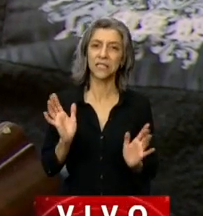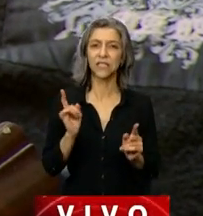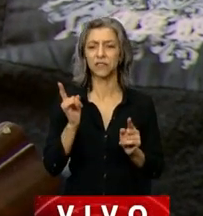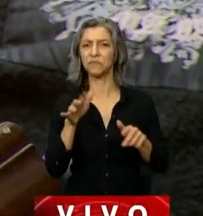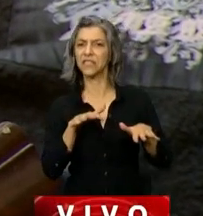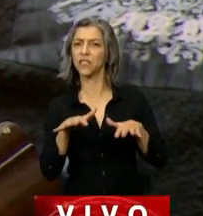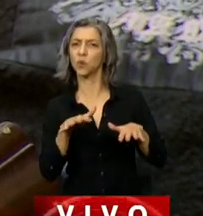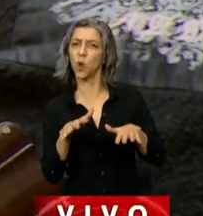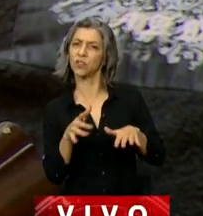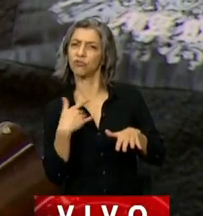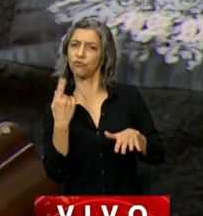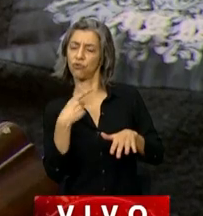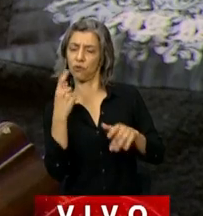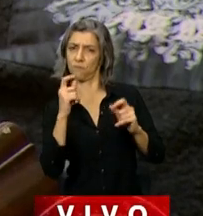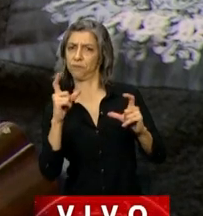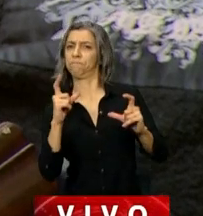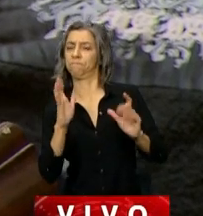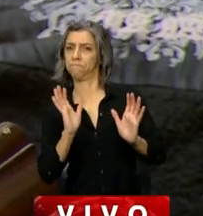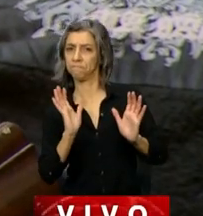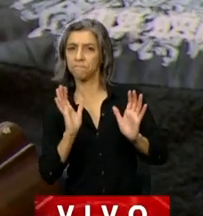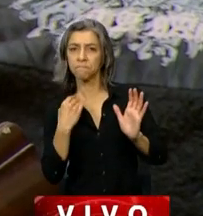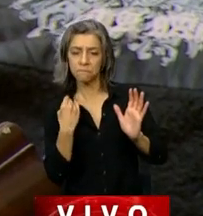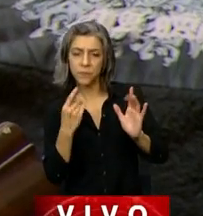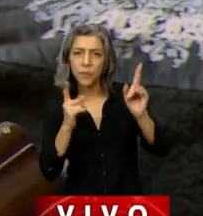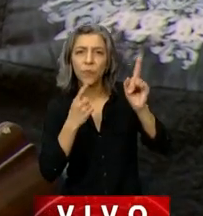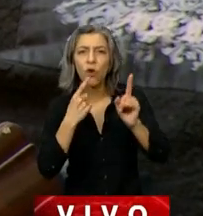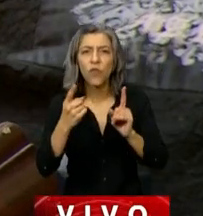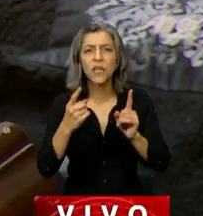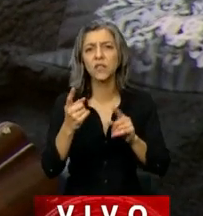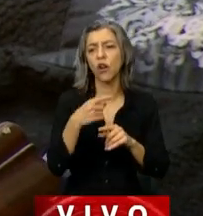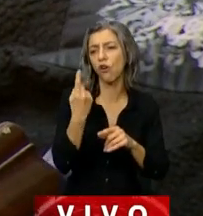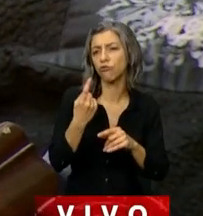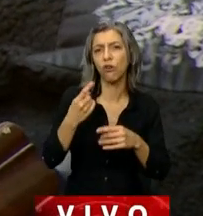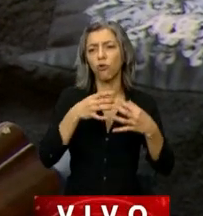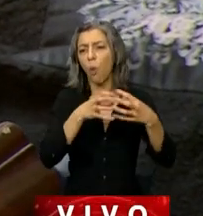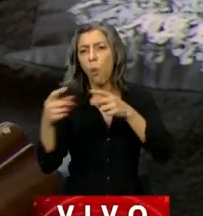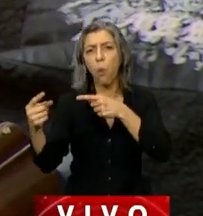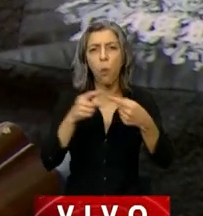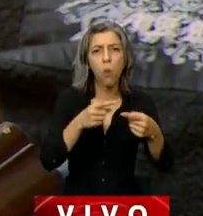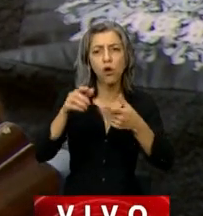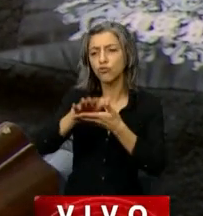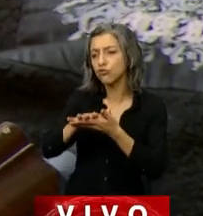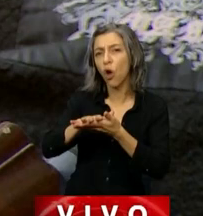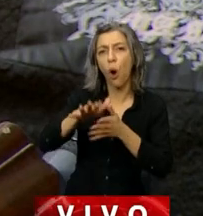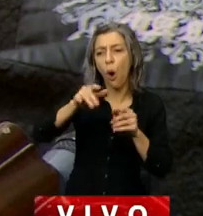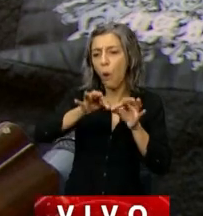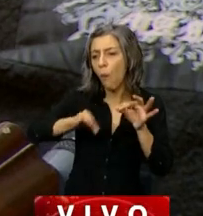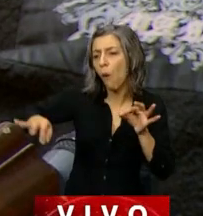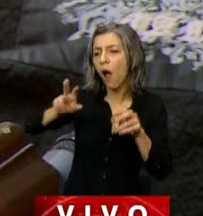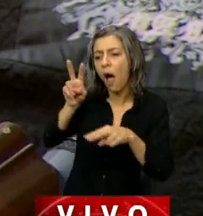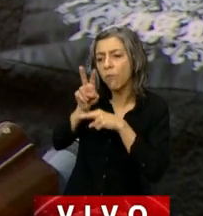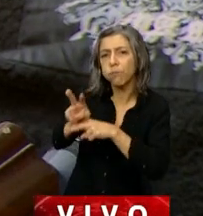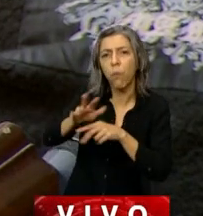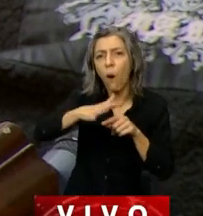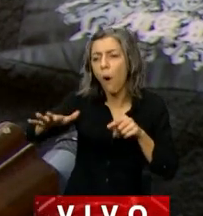atención. Para aquellos que dicen cómo vamos a estar discutiendo el agujero azul si estamos frente a esta crisis general del país y la